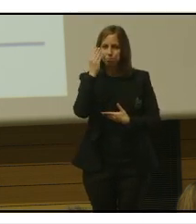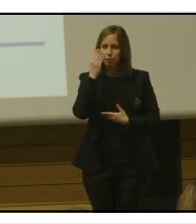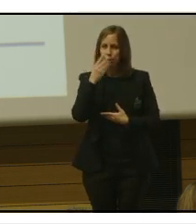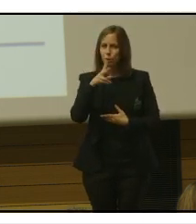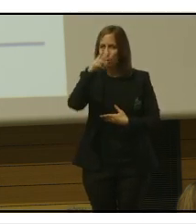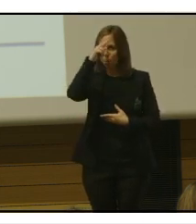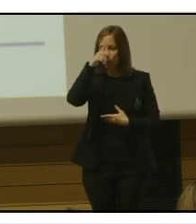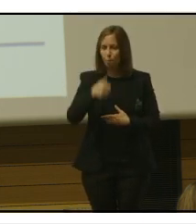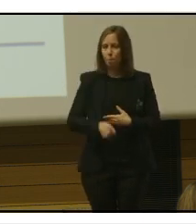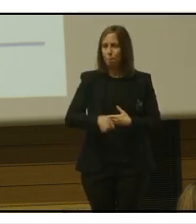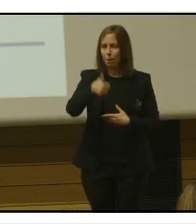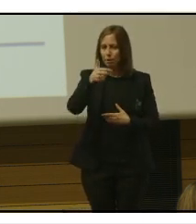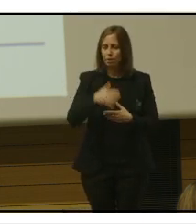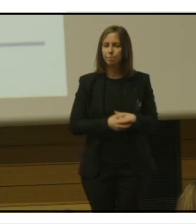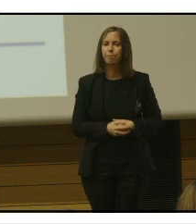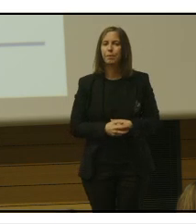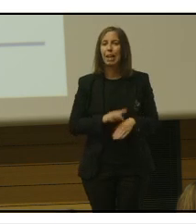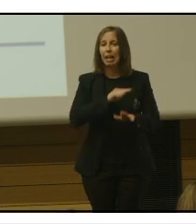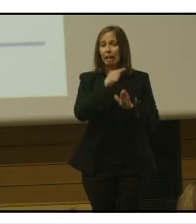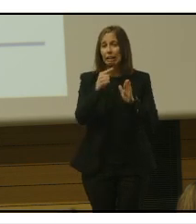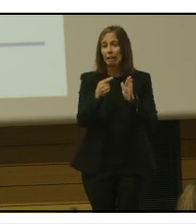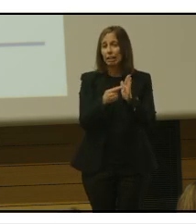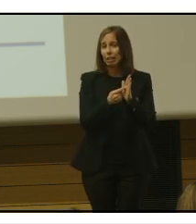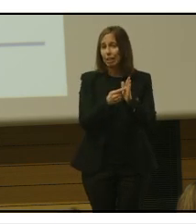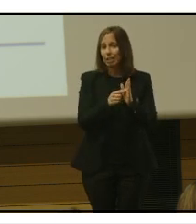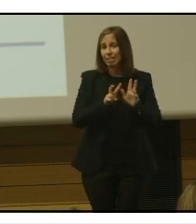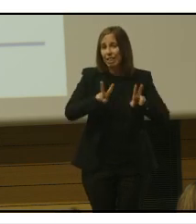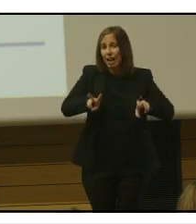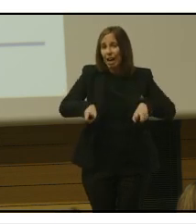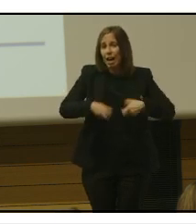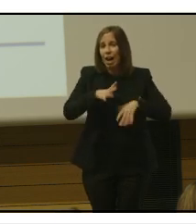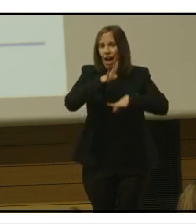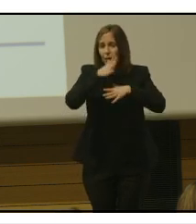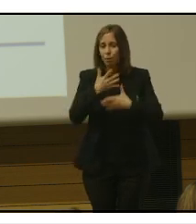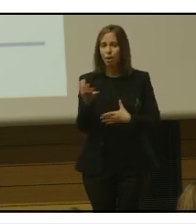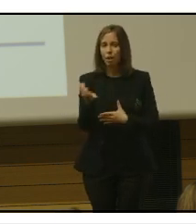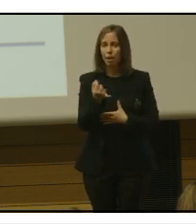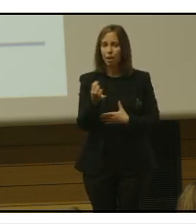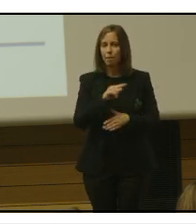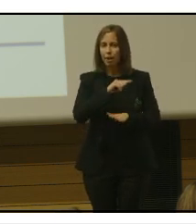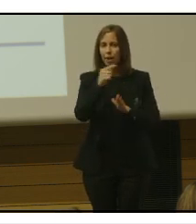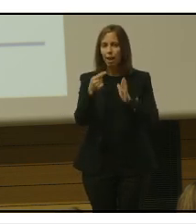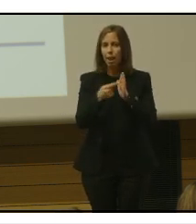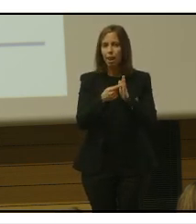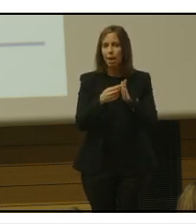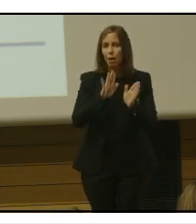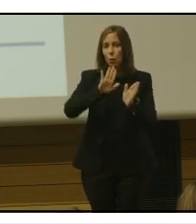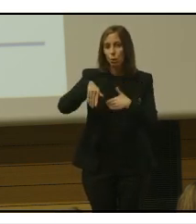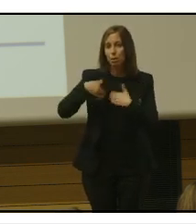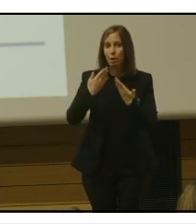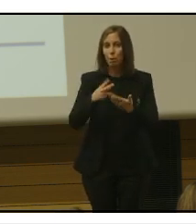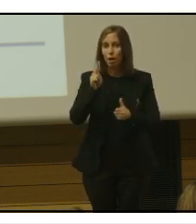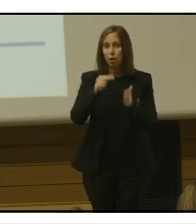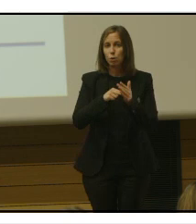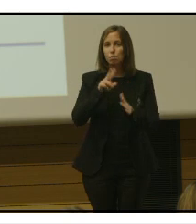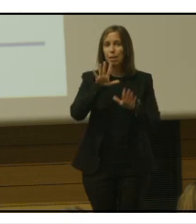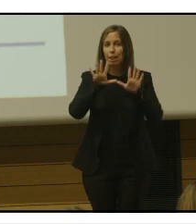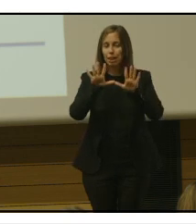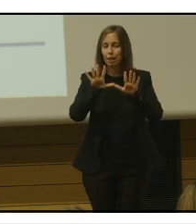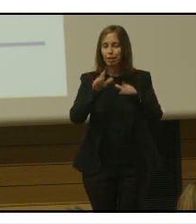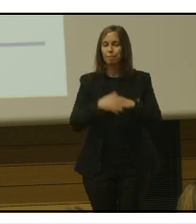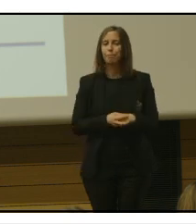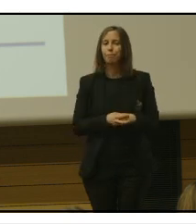preocupante. Las leyes se desgastan, las leyes deben ser actualizadas y nosotros, nuestra última ley, la tenéis aquí, es la ley del año 2010.